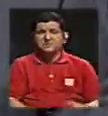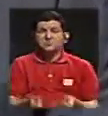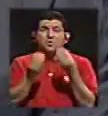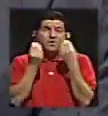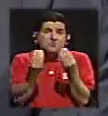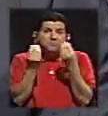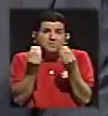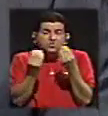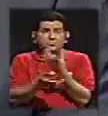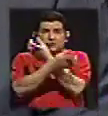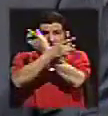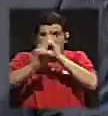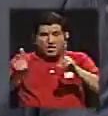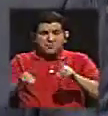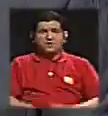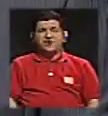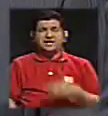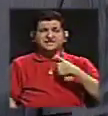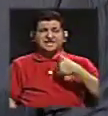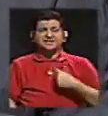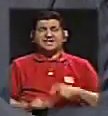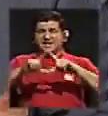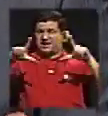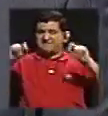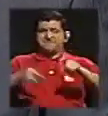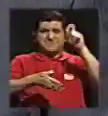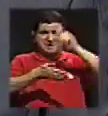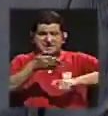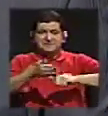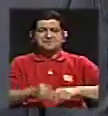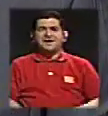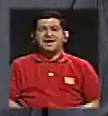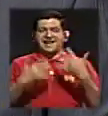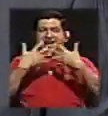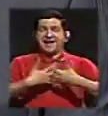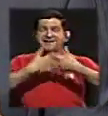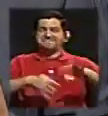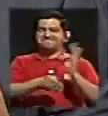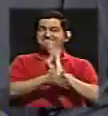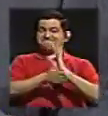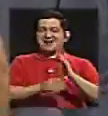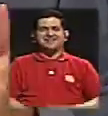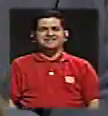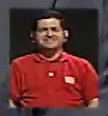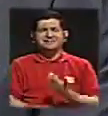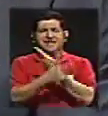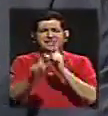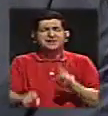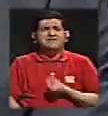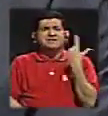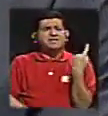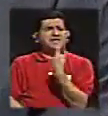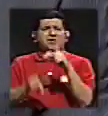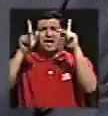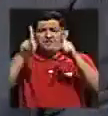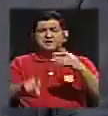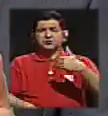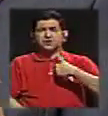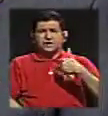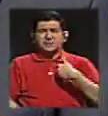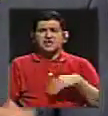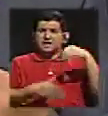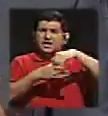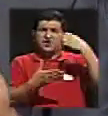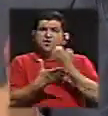digamos la la democracia va a firmar un cheque a las televisoras este y la libertad de expresión de cada quien tiene que tener ese